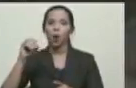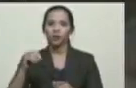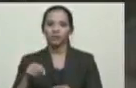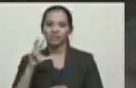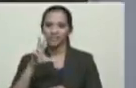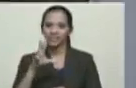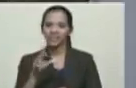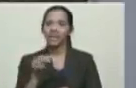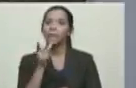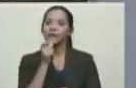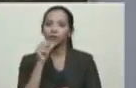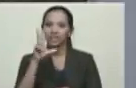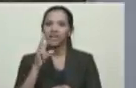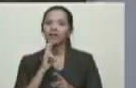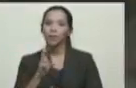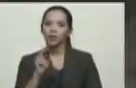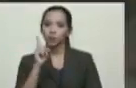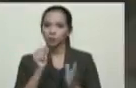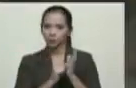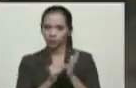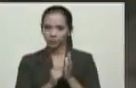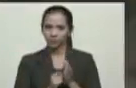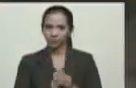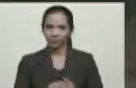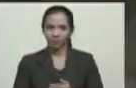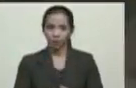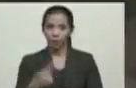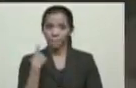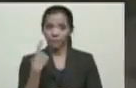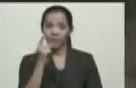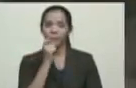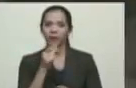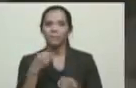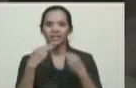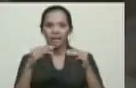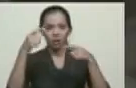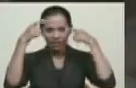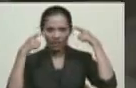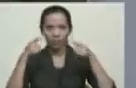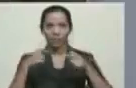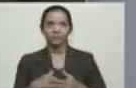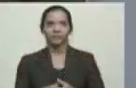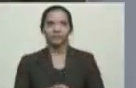acepta? Dale. Paul Gilman, su mensaje a los chavistas.